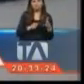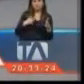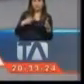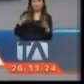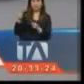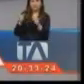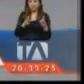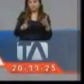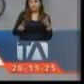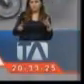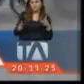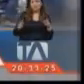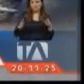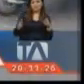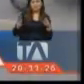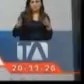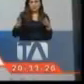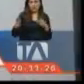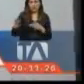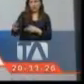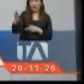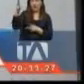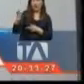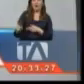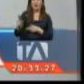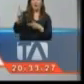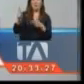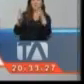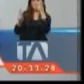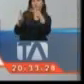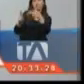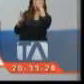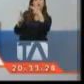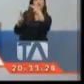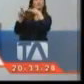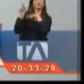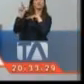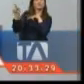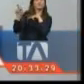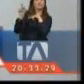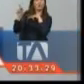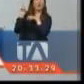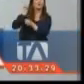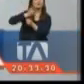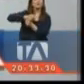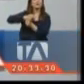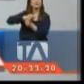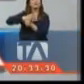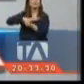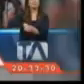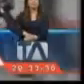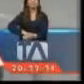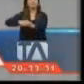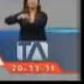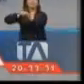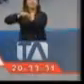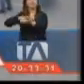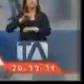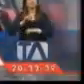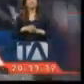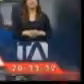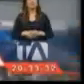cerca del CNP y procedieron a disparar al vehículo. Sobre alias Satanás pesaba una orden de captura y había